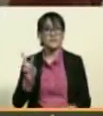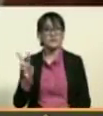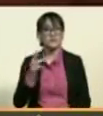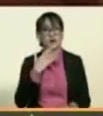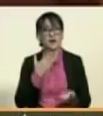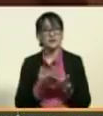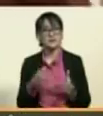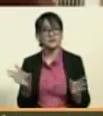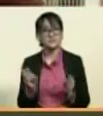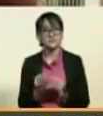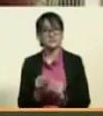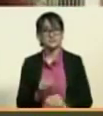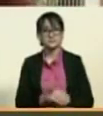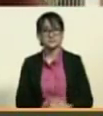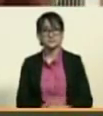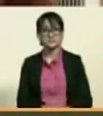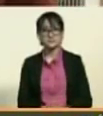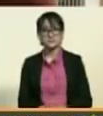Gracias.